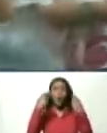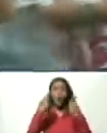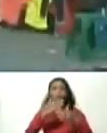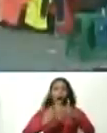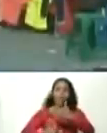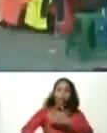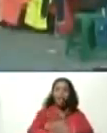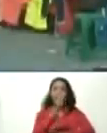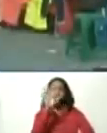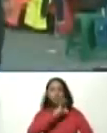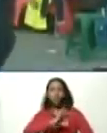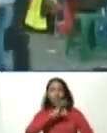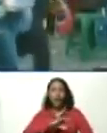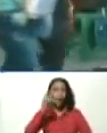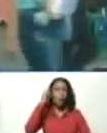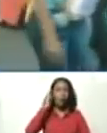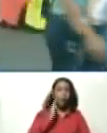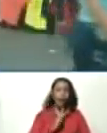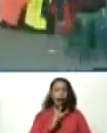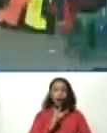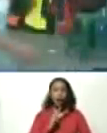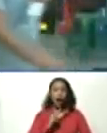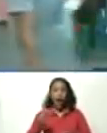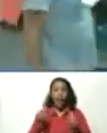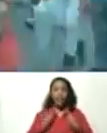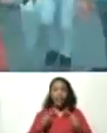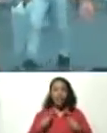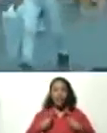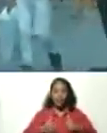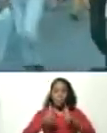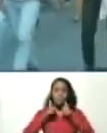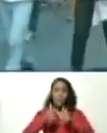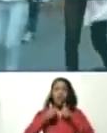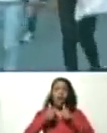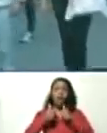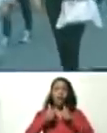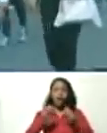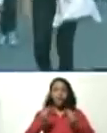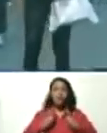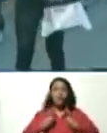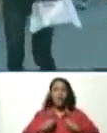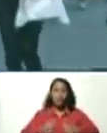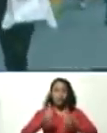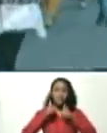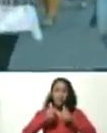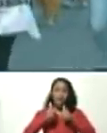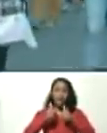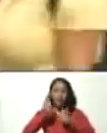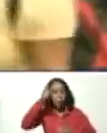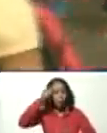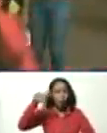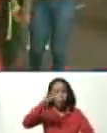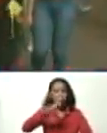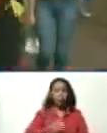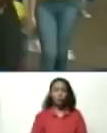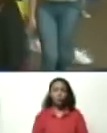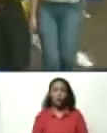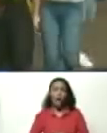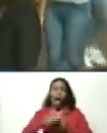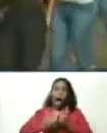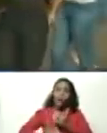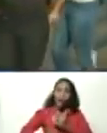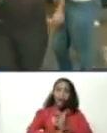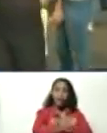en el socialismo bolivariano, en el vivir viviendo. El vivir viviendo del pueblo, de